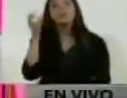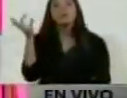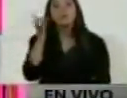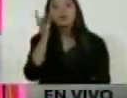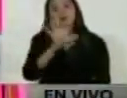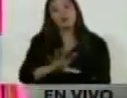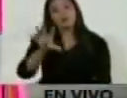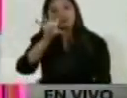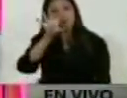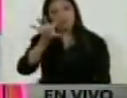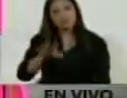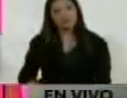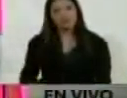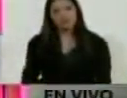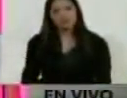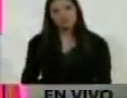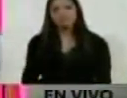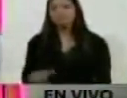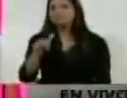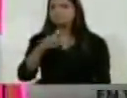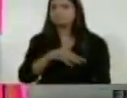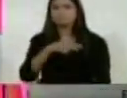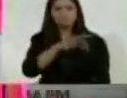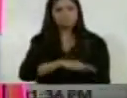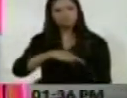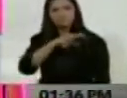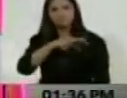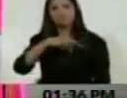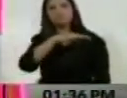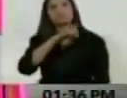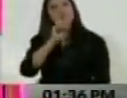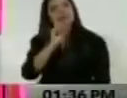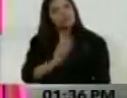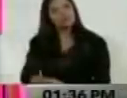patria. Un espíritu que debe